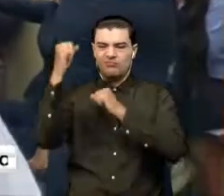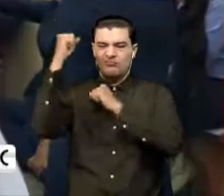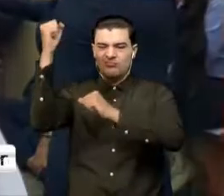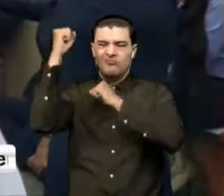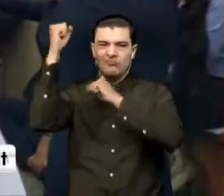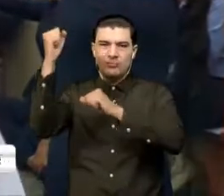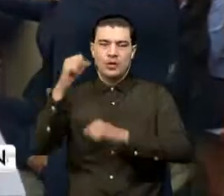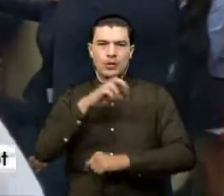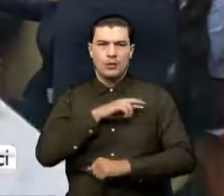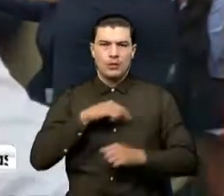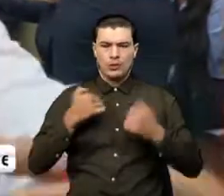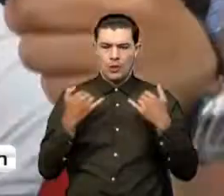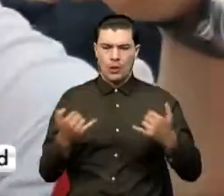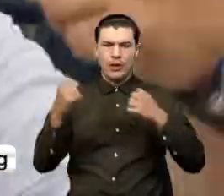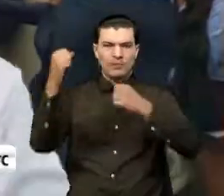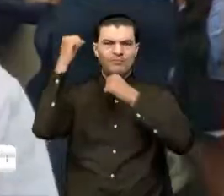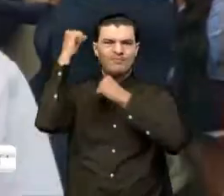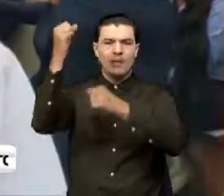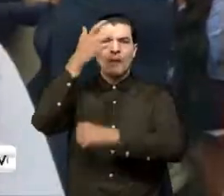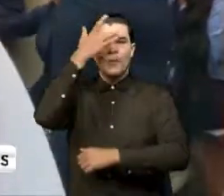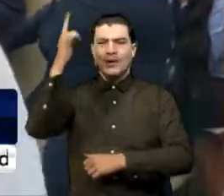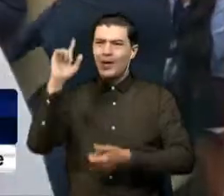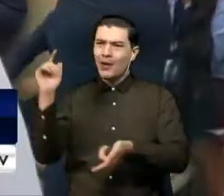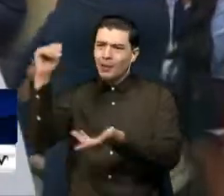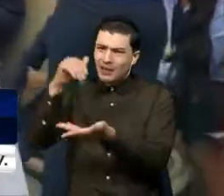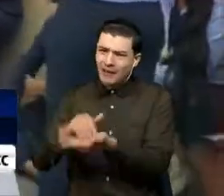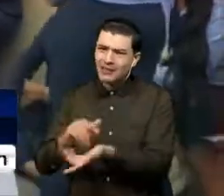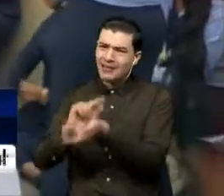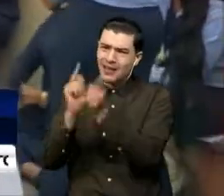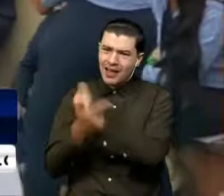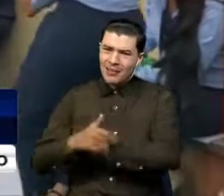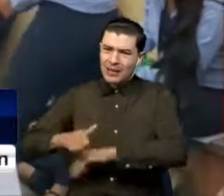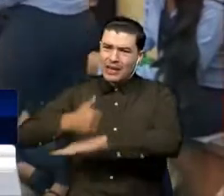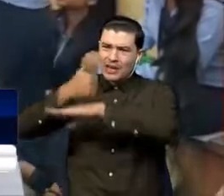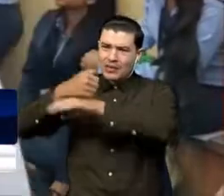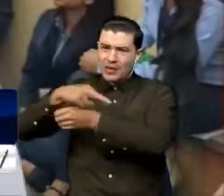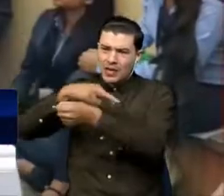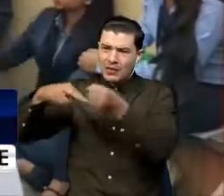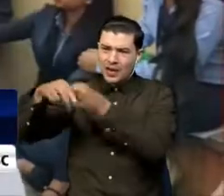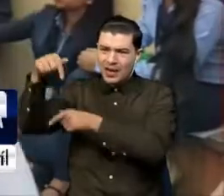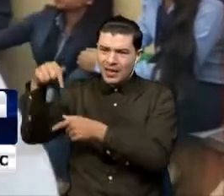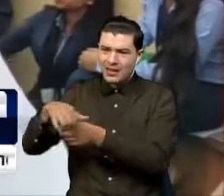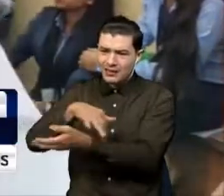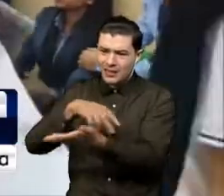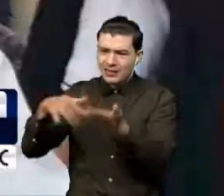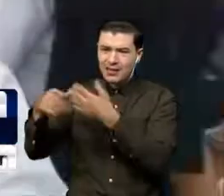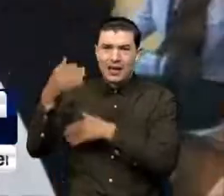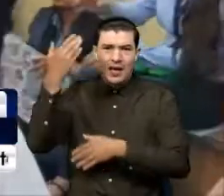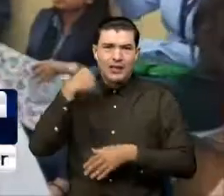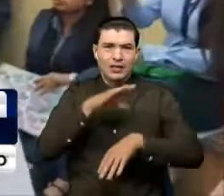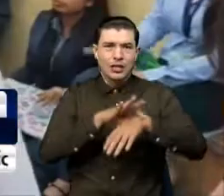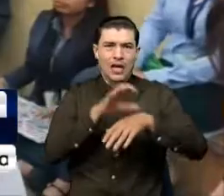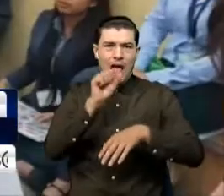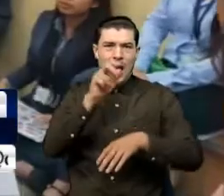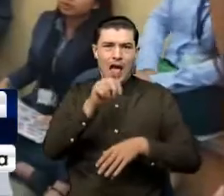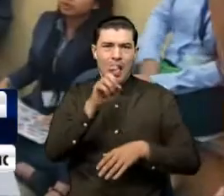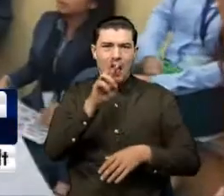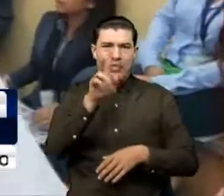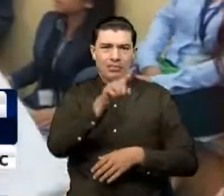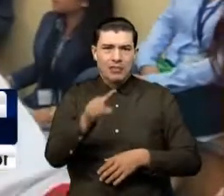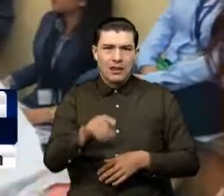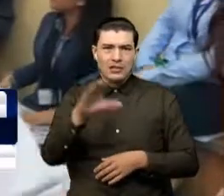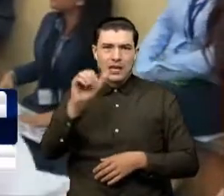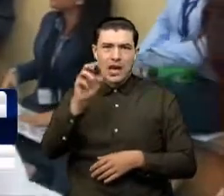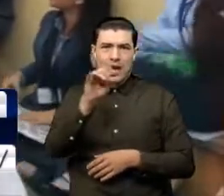estamos protestando porque hay cambio a través de director regional de santander encargado estaba el doctor andrés camilo pardos jiménez